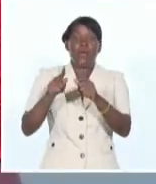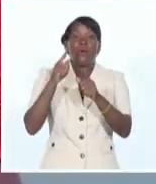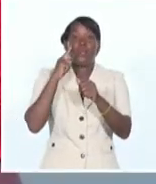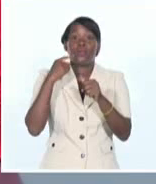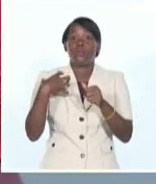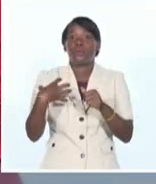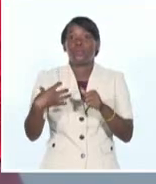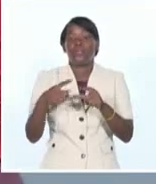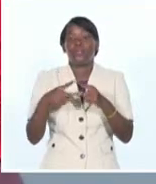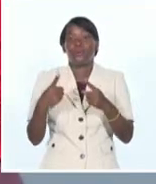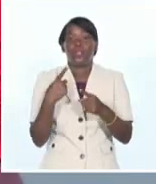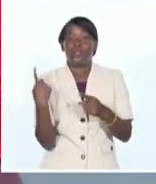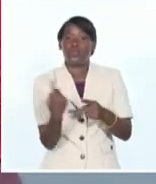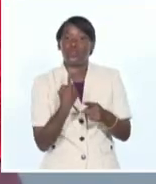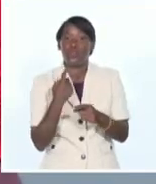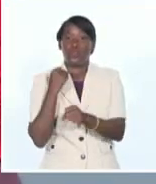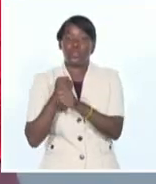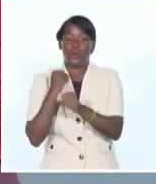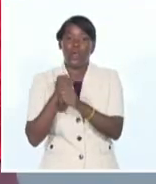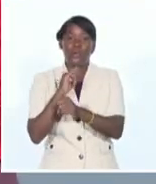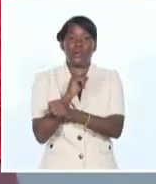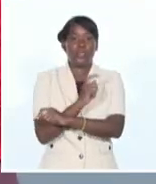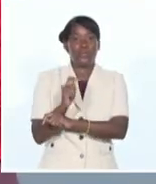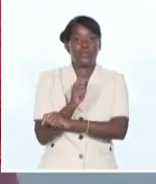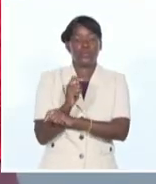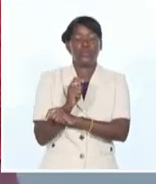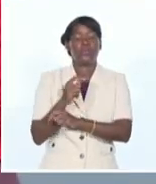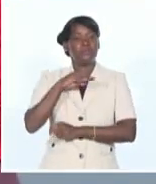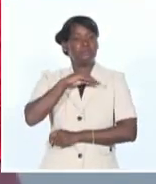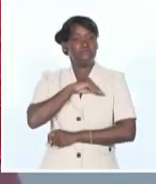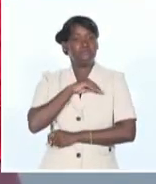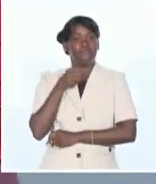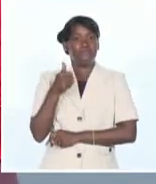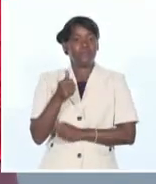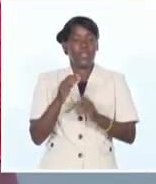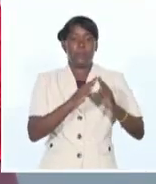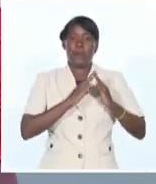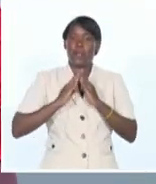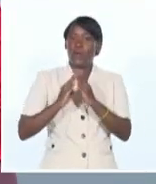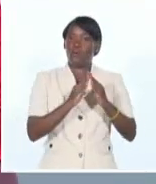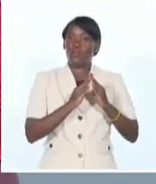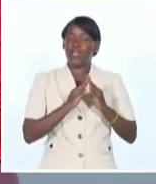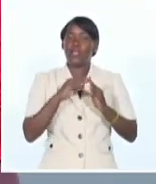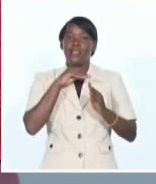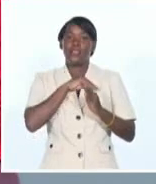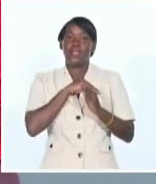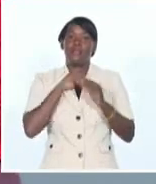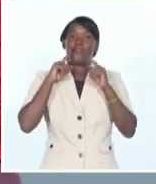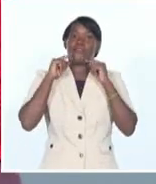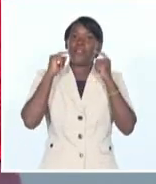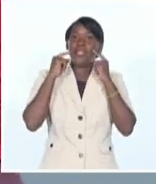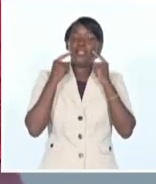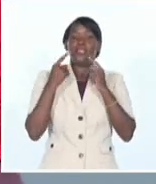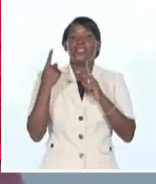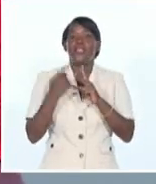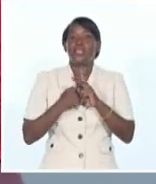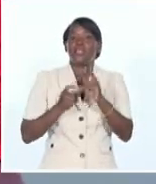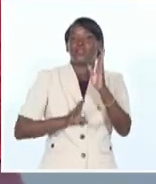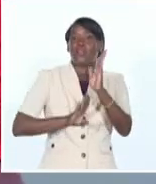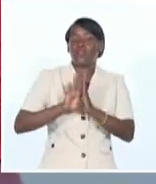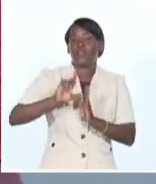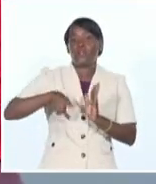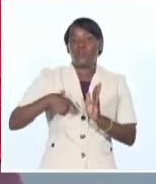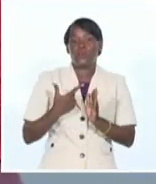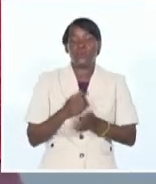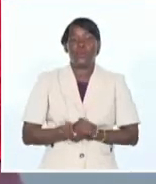el trabajo de nuestras especialidades en la comunidad como parte de la formación de nuestros estudiantes. Concursos importantes han